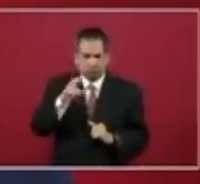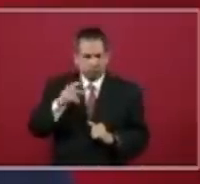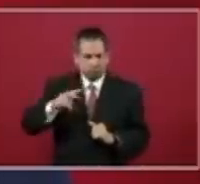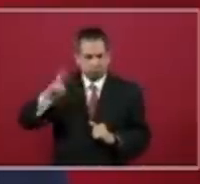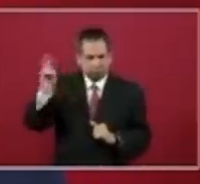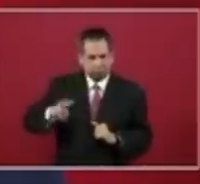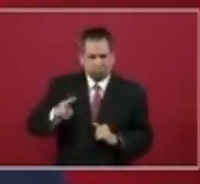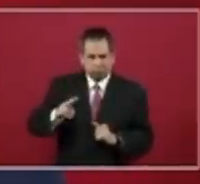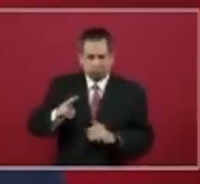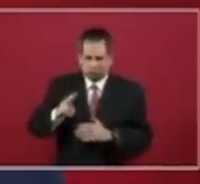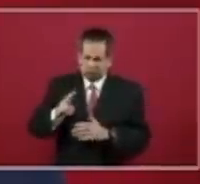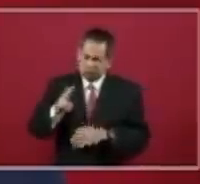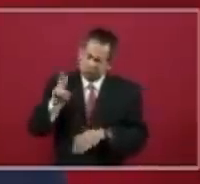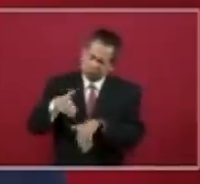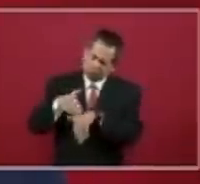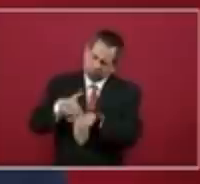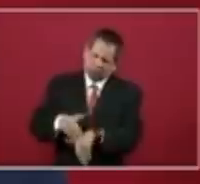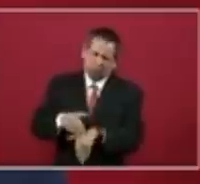verdaderamente cristiano.